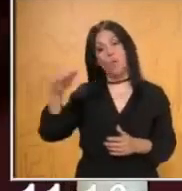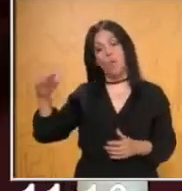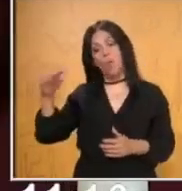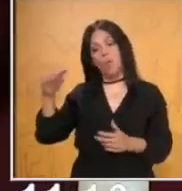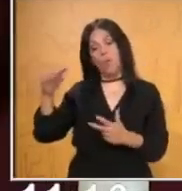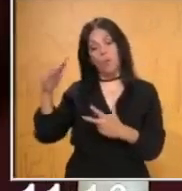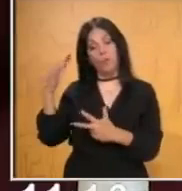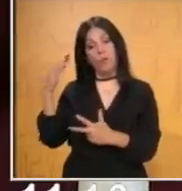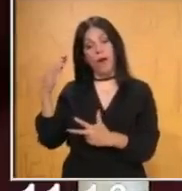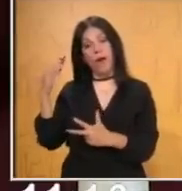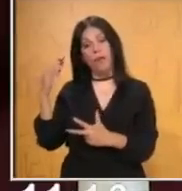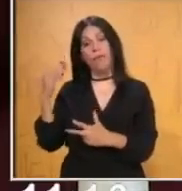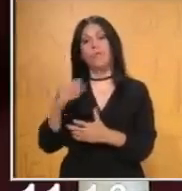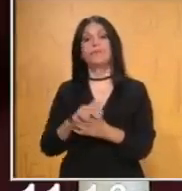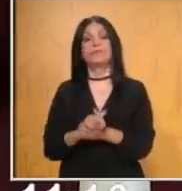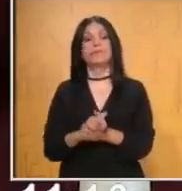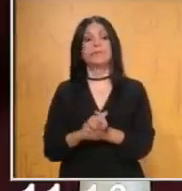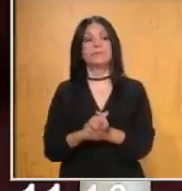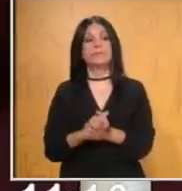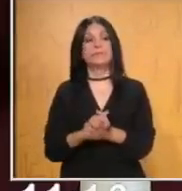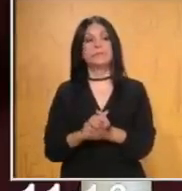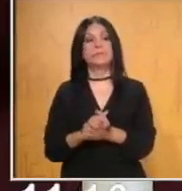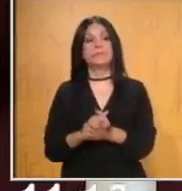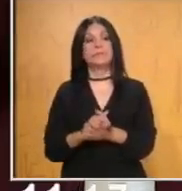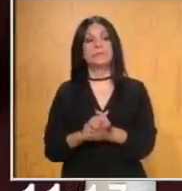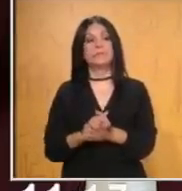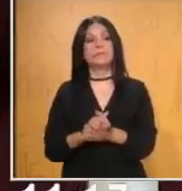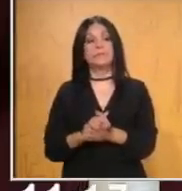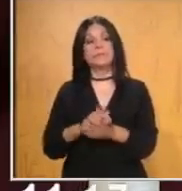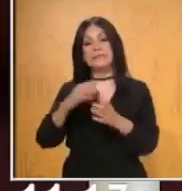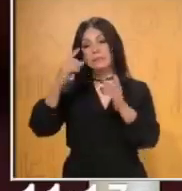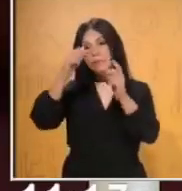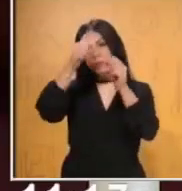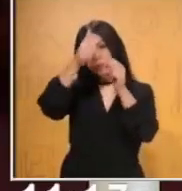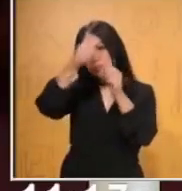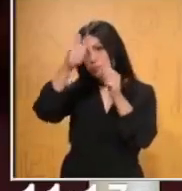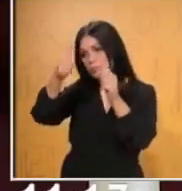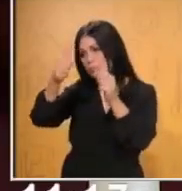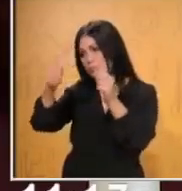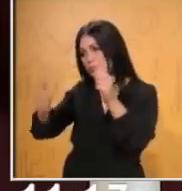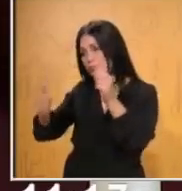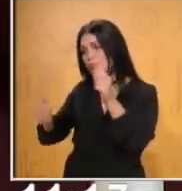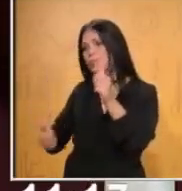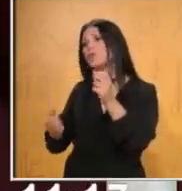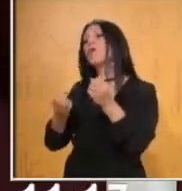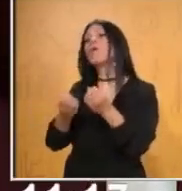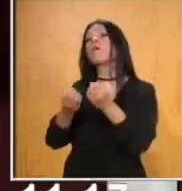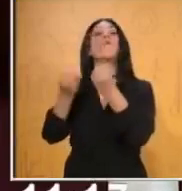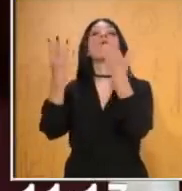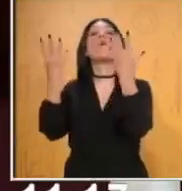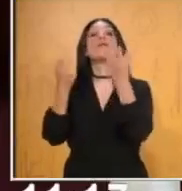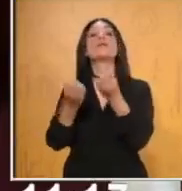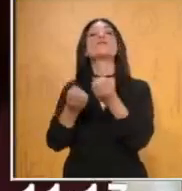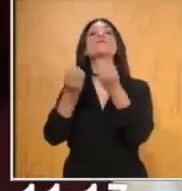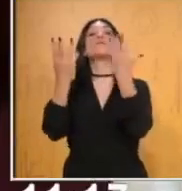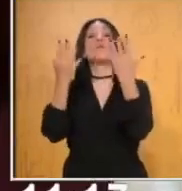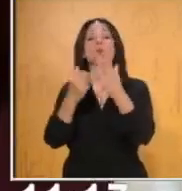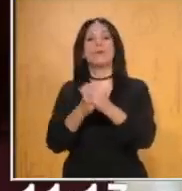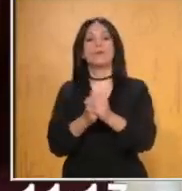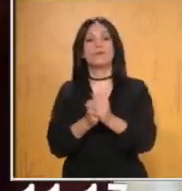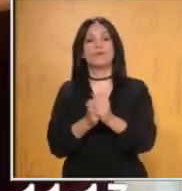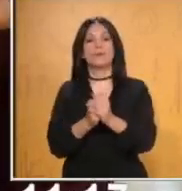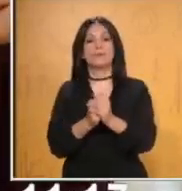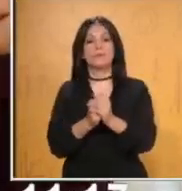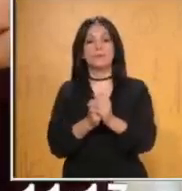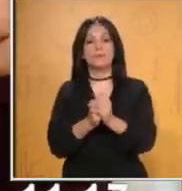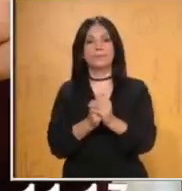octavo, dos triángulos de la figura del círculo van a ser un cuarto y cuatro triángulos van a ser un